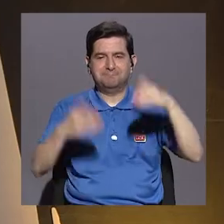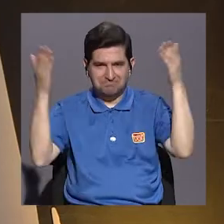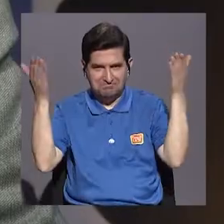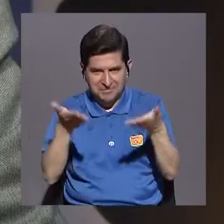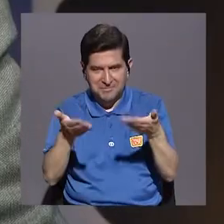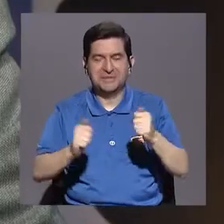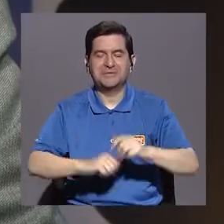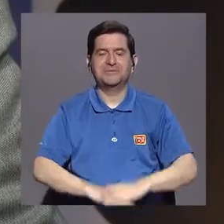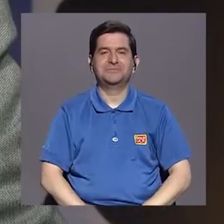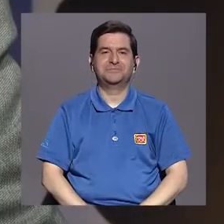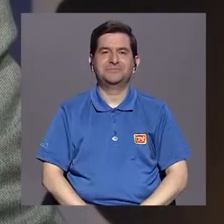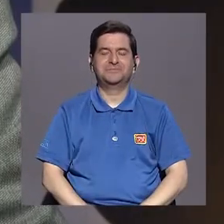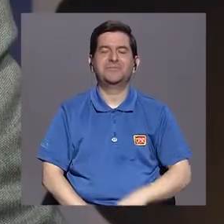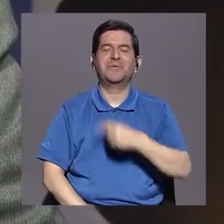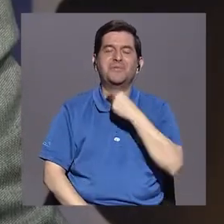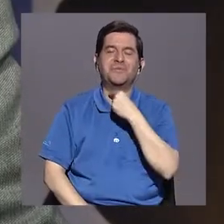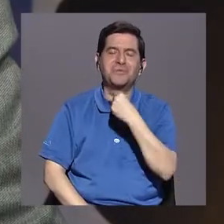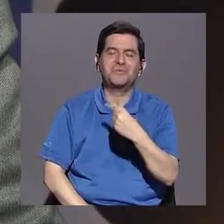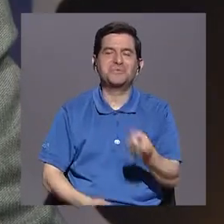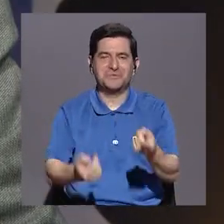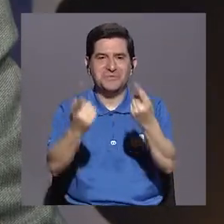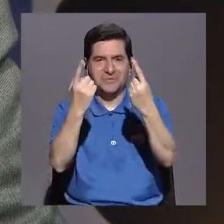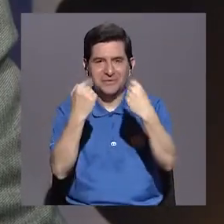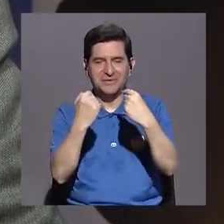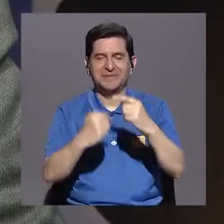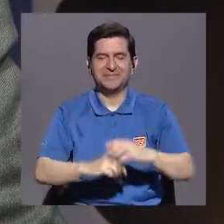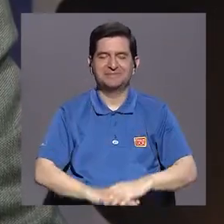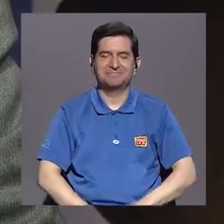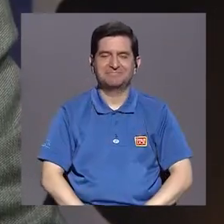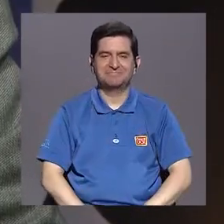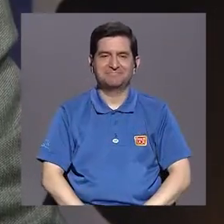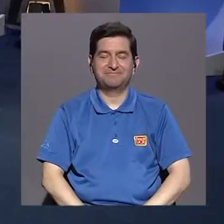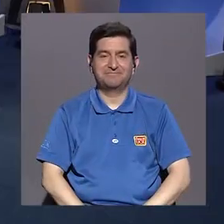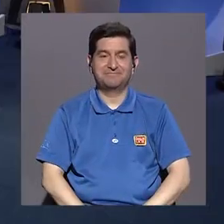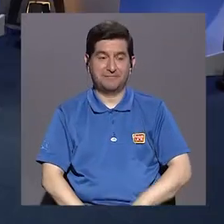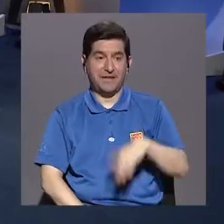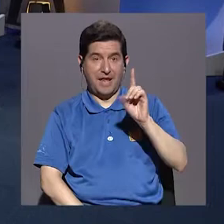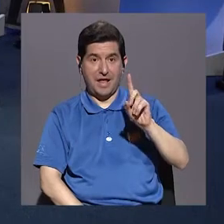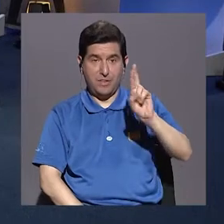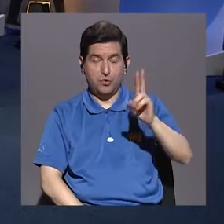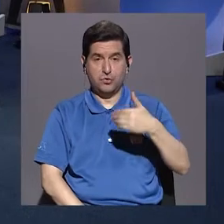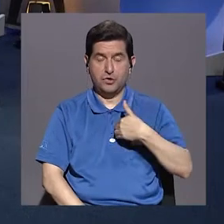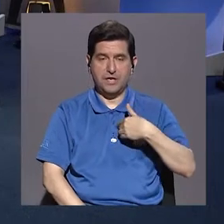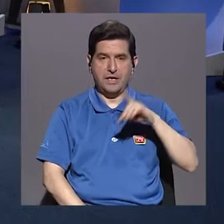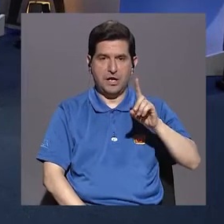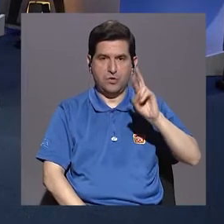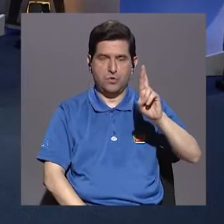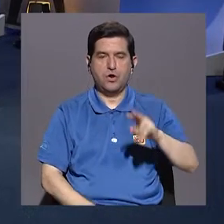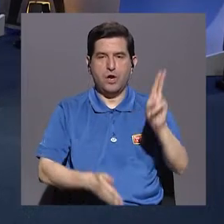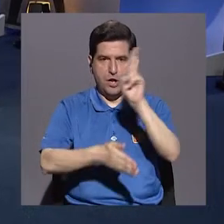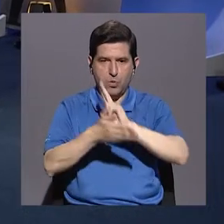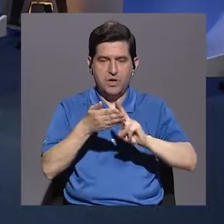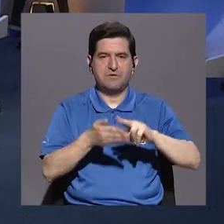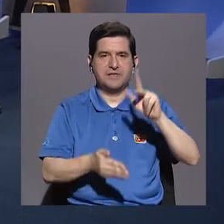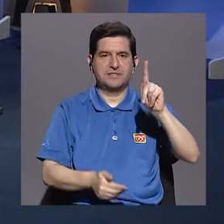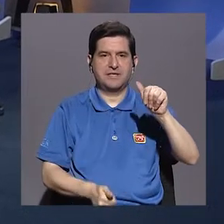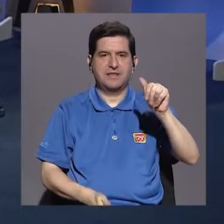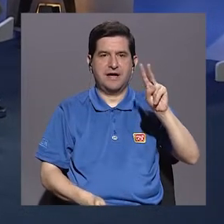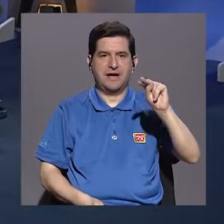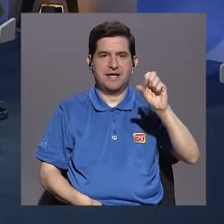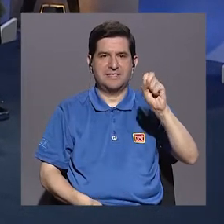contrata si es un gusto venir el doctor mata tiene un doctorado de kansas